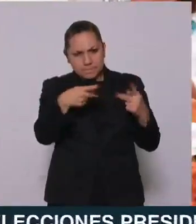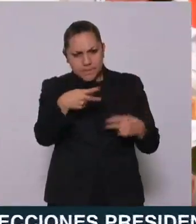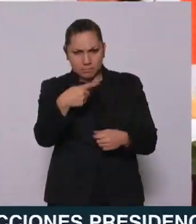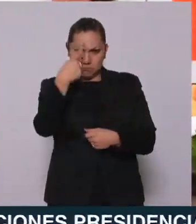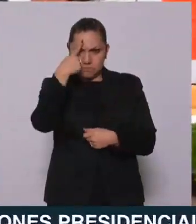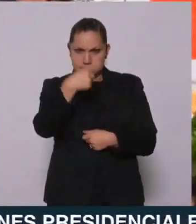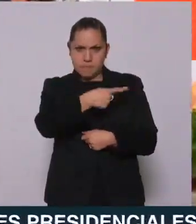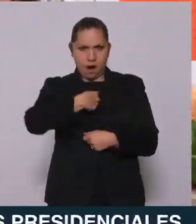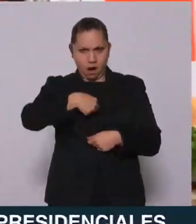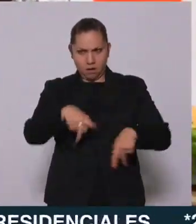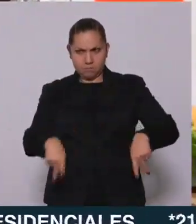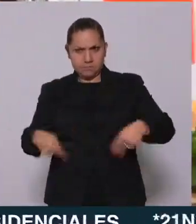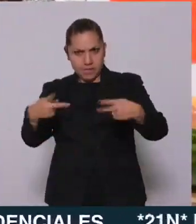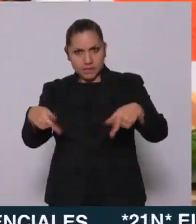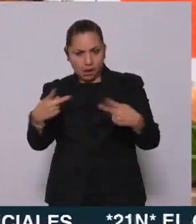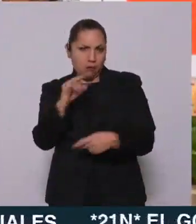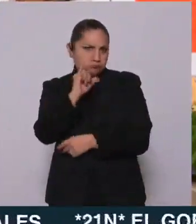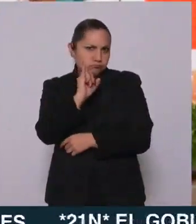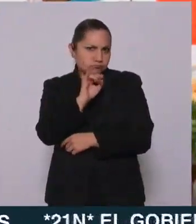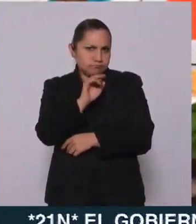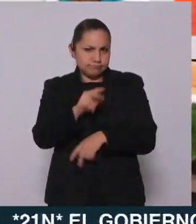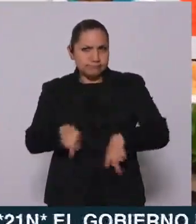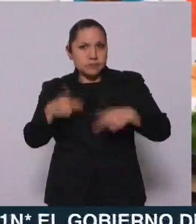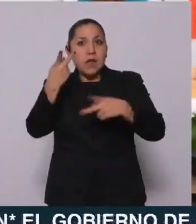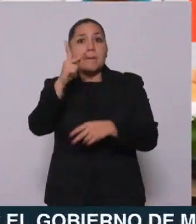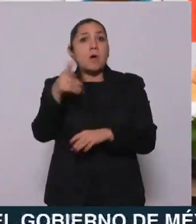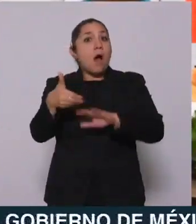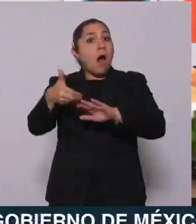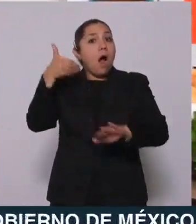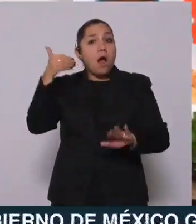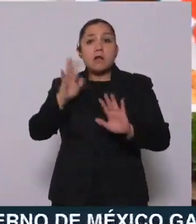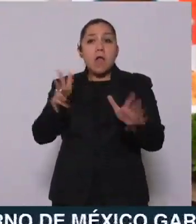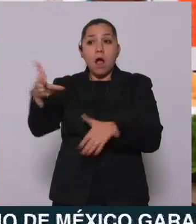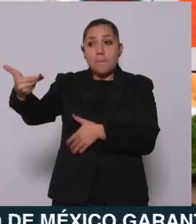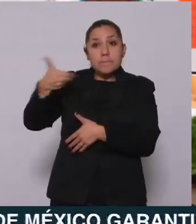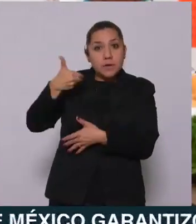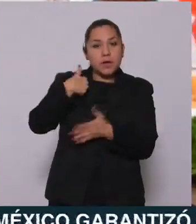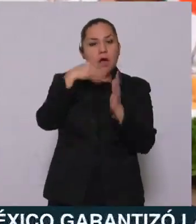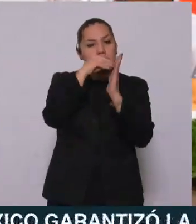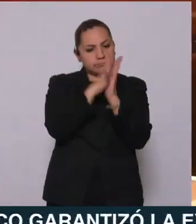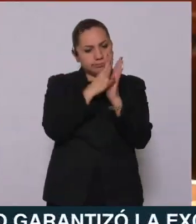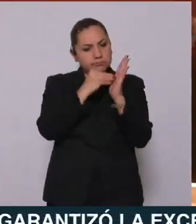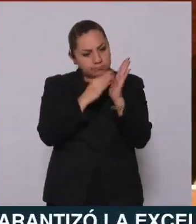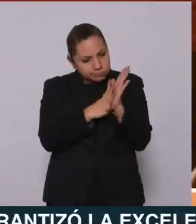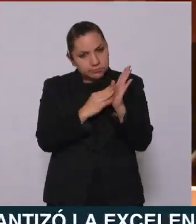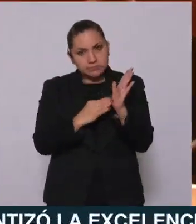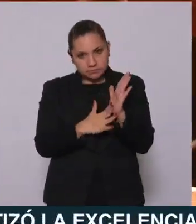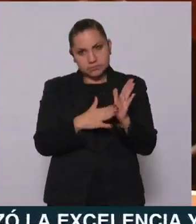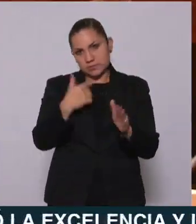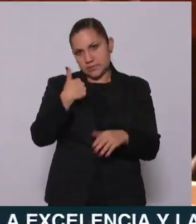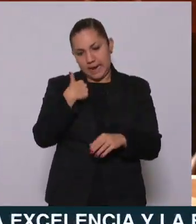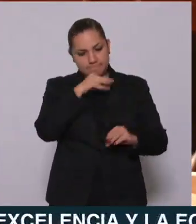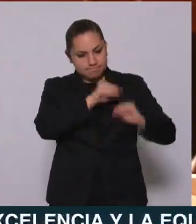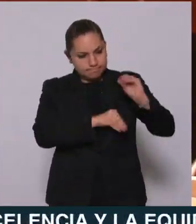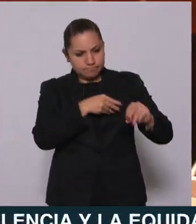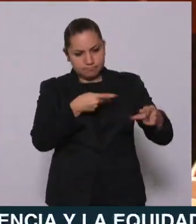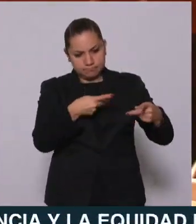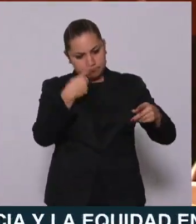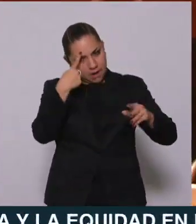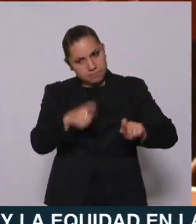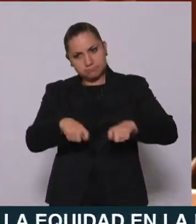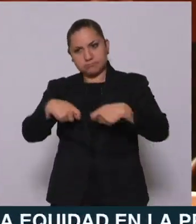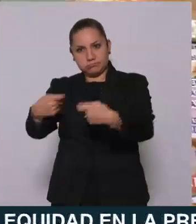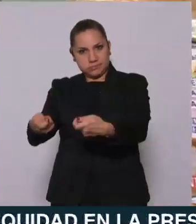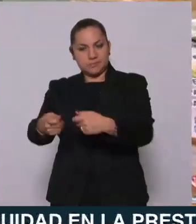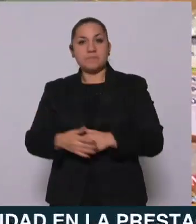bueno, realmente son para la venta, pero estos ya son pedidos que vamos a entregar ya para los clientes. A las nuevas generaciones de esta familia